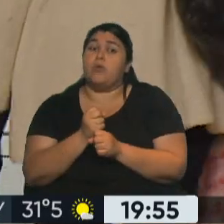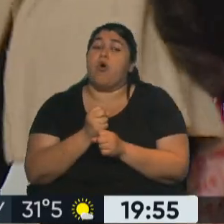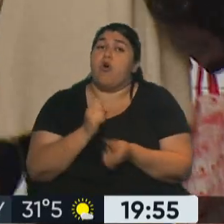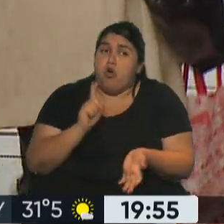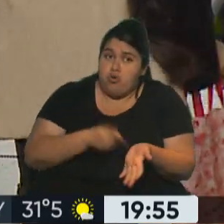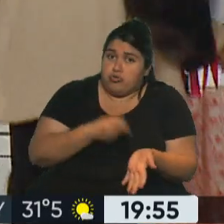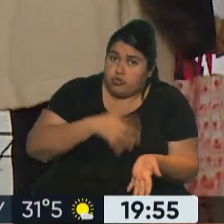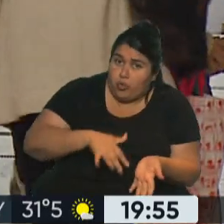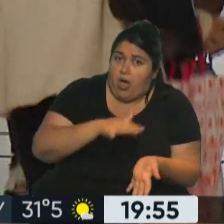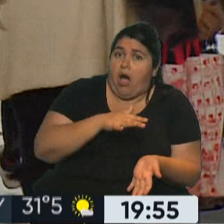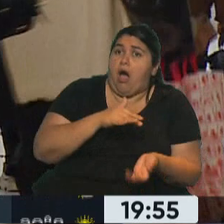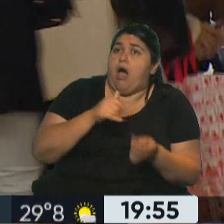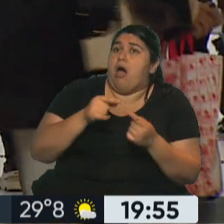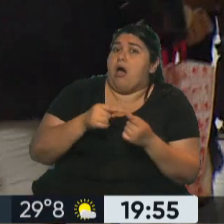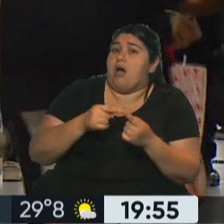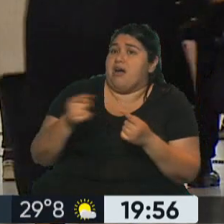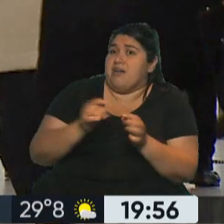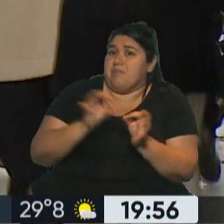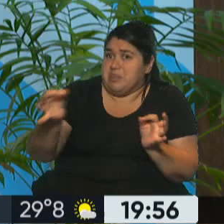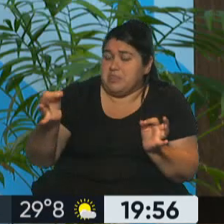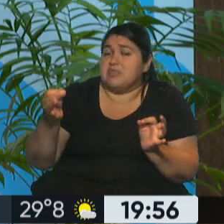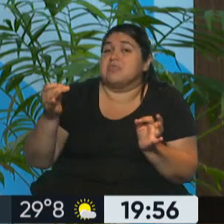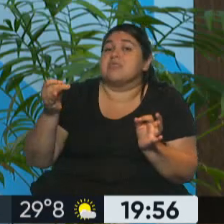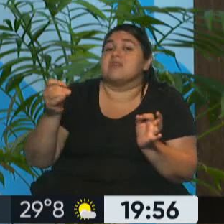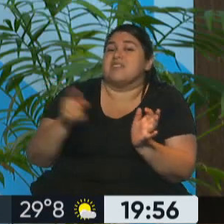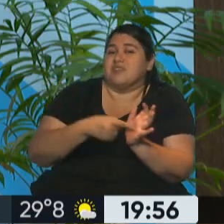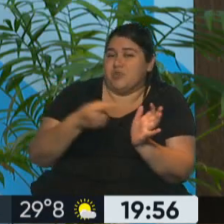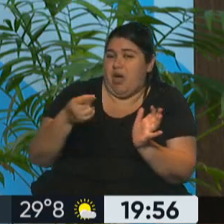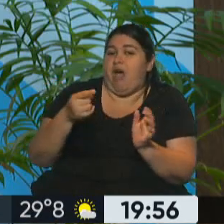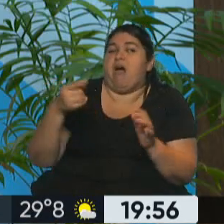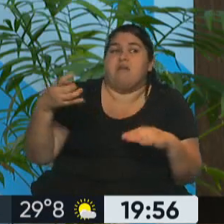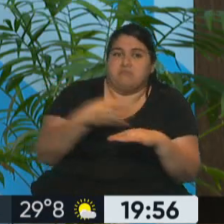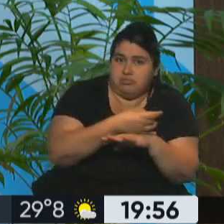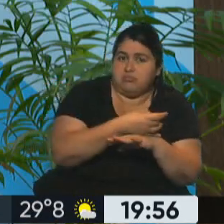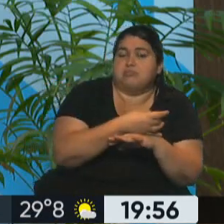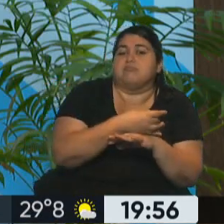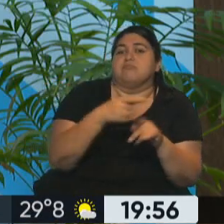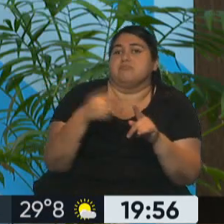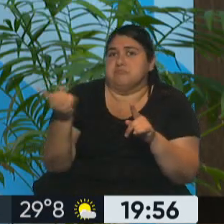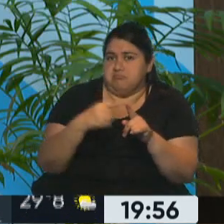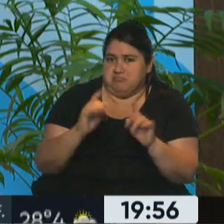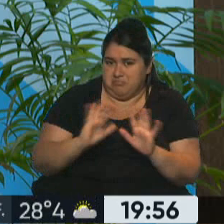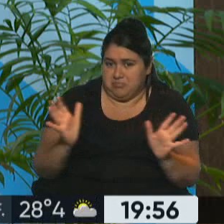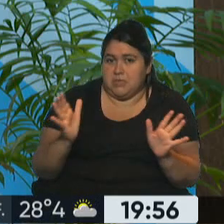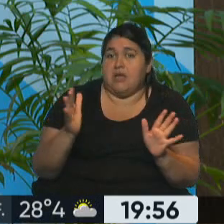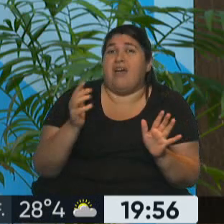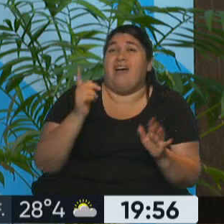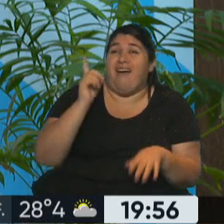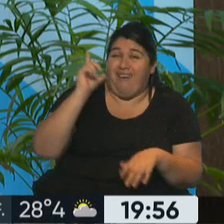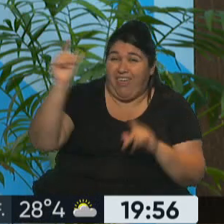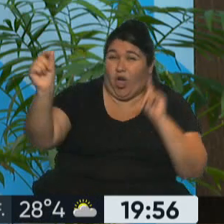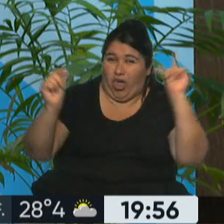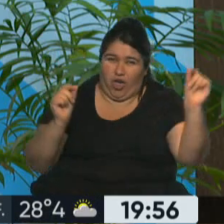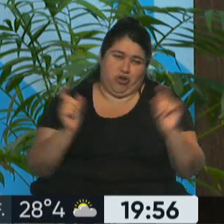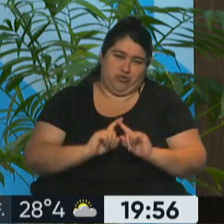larga distancia? Urbanos, interurbanos, transporte ferroviario también urbano, no de larga distancia.